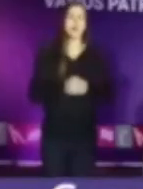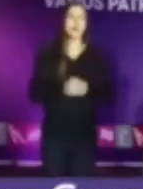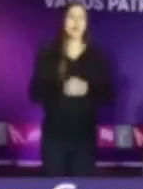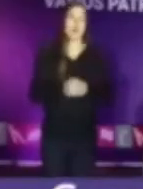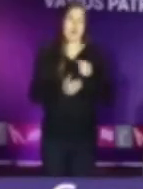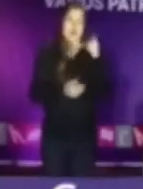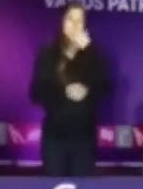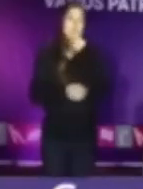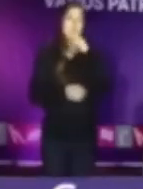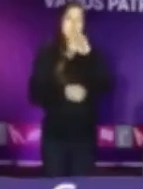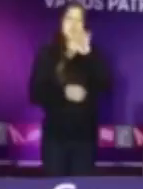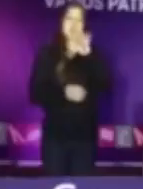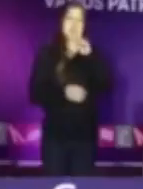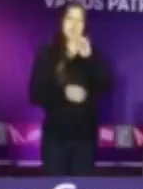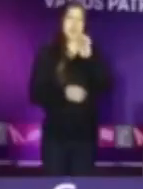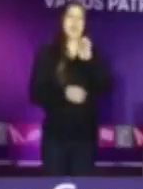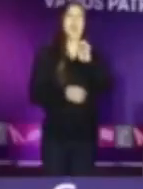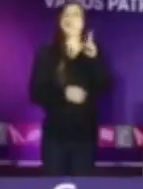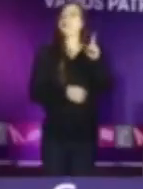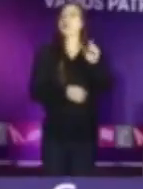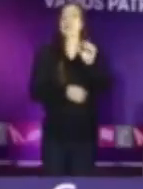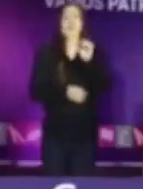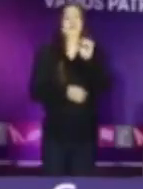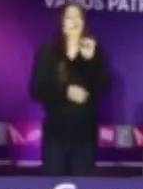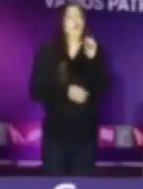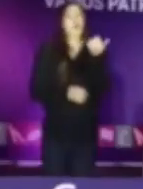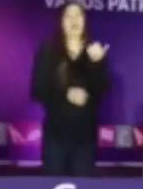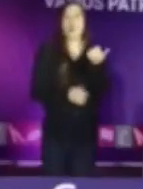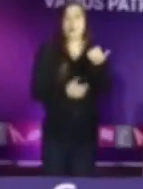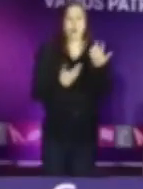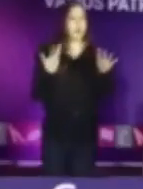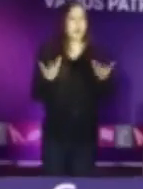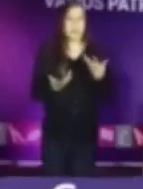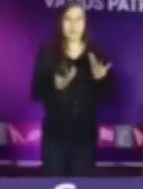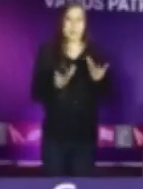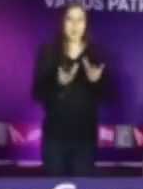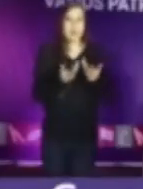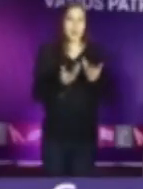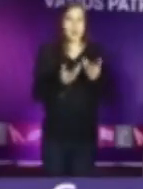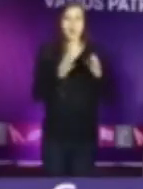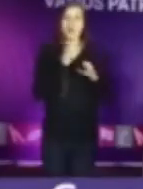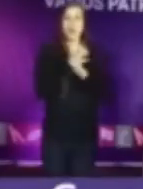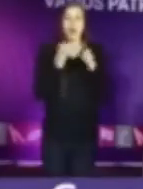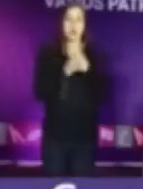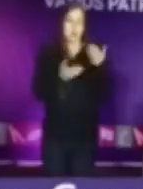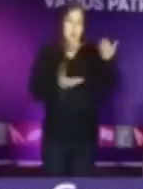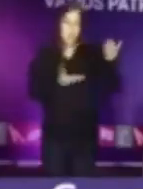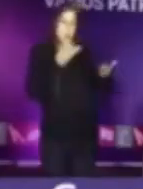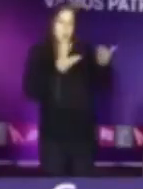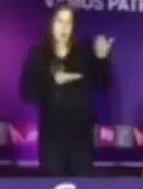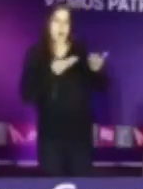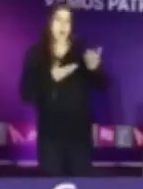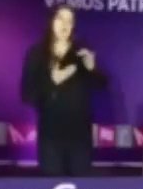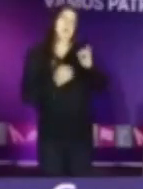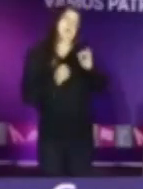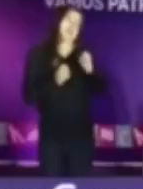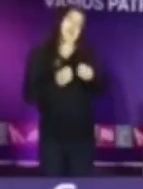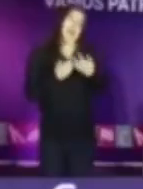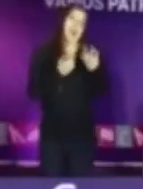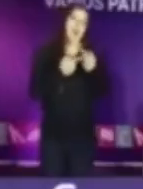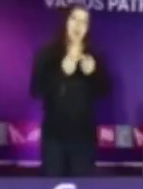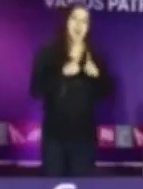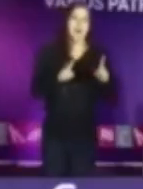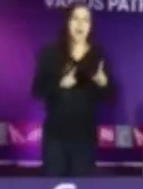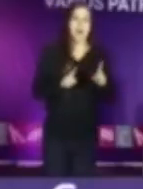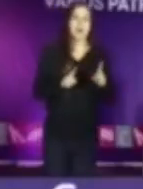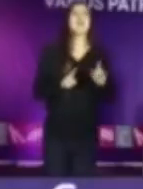Vicente Serrano es otra raza si la comparan conmigo. Claro, tenemos valores éticos,